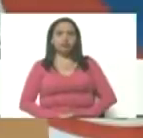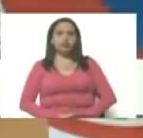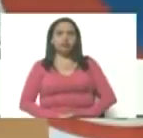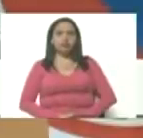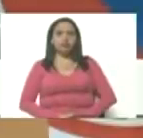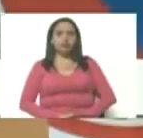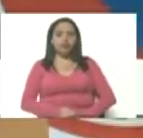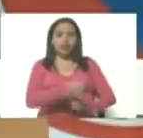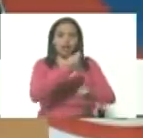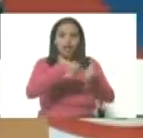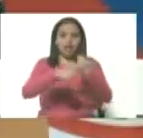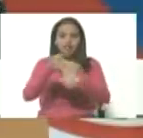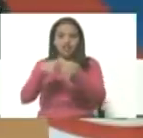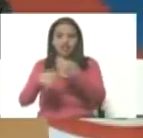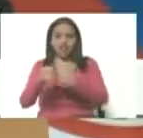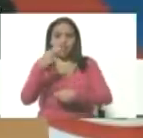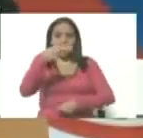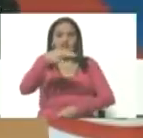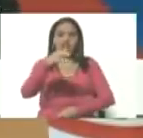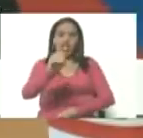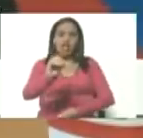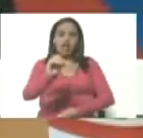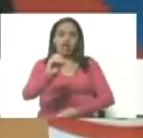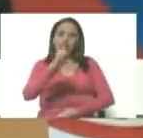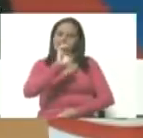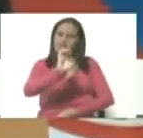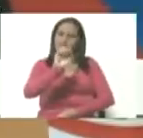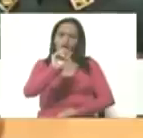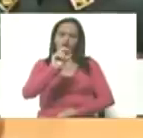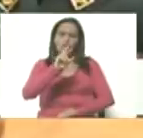el tráfico de heroína dentro de los Estados Unidos